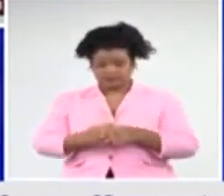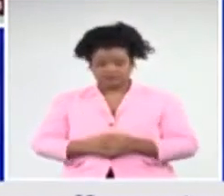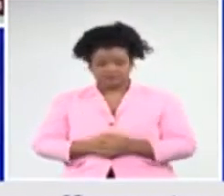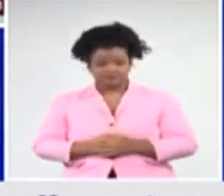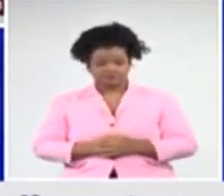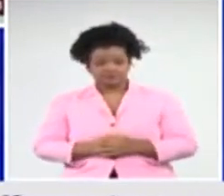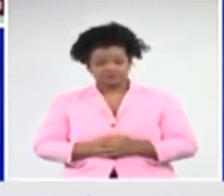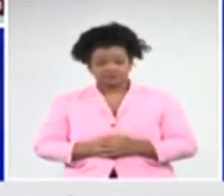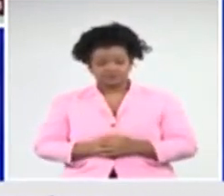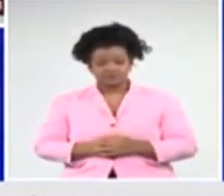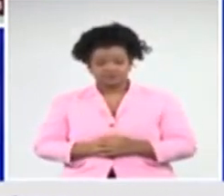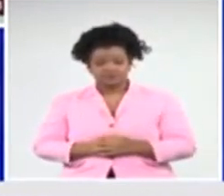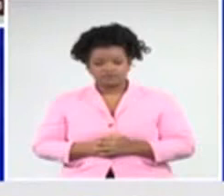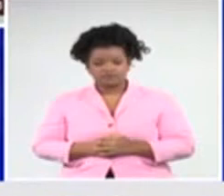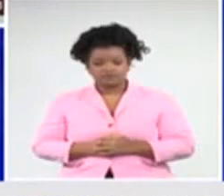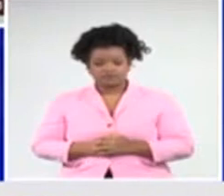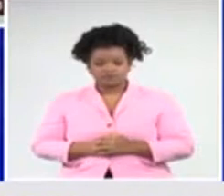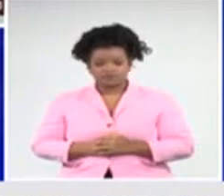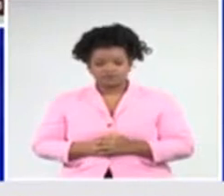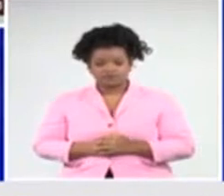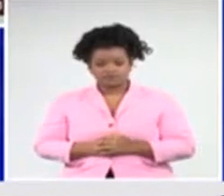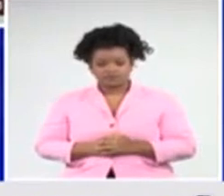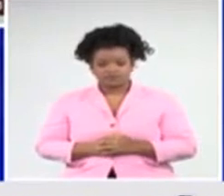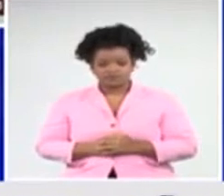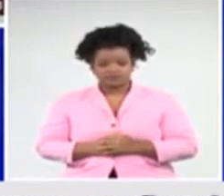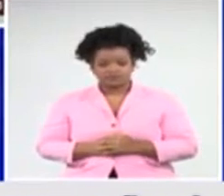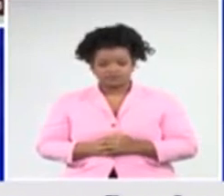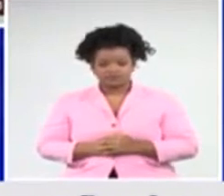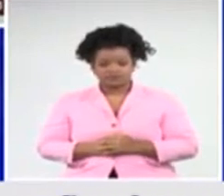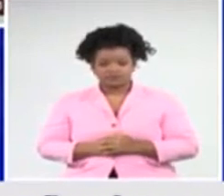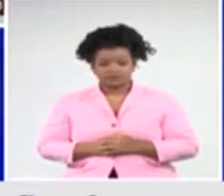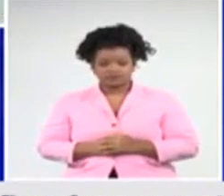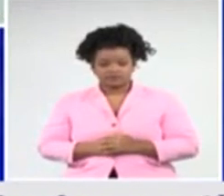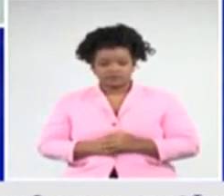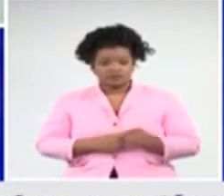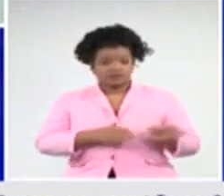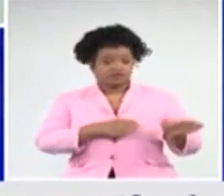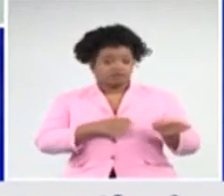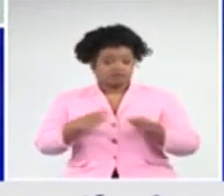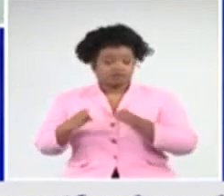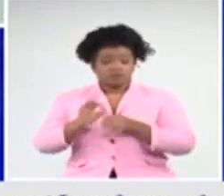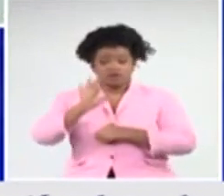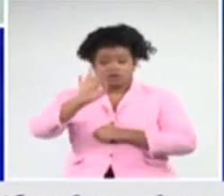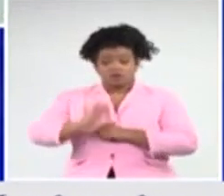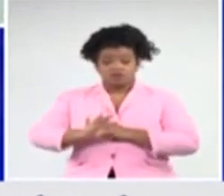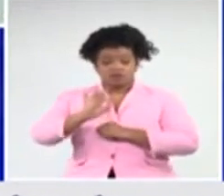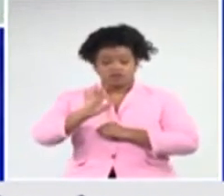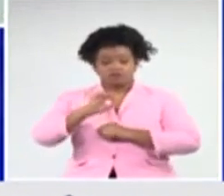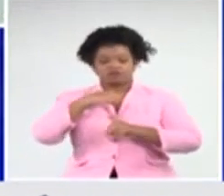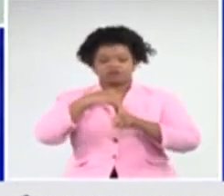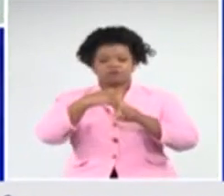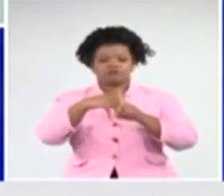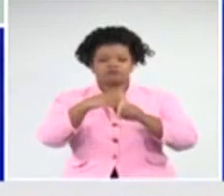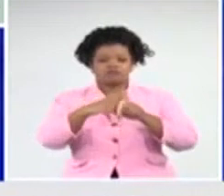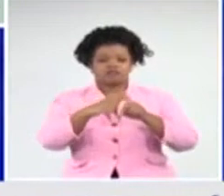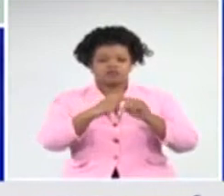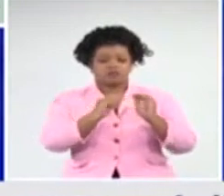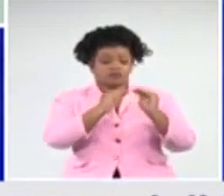enfrentan en estos territorios. La positividad, como yo dije inicialmente, de